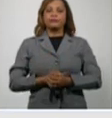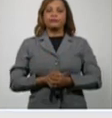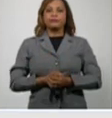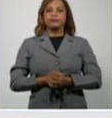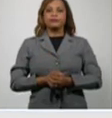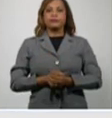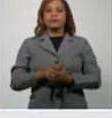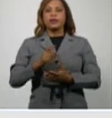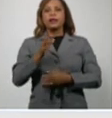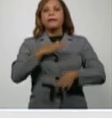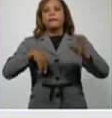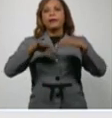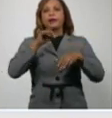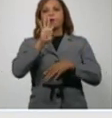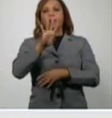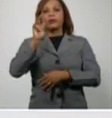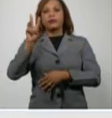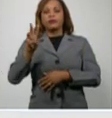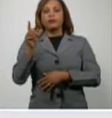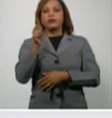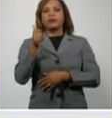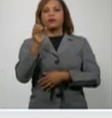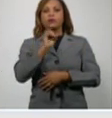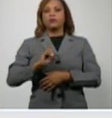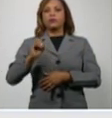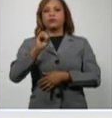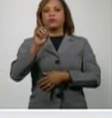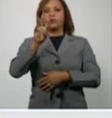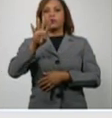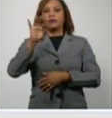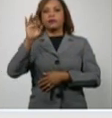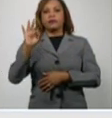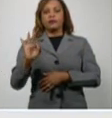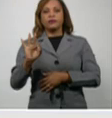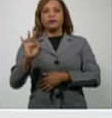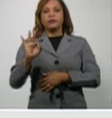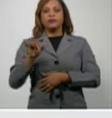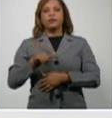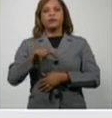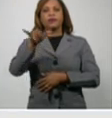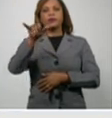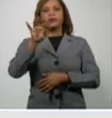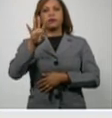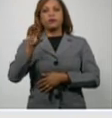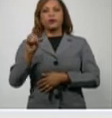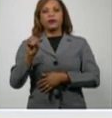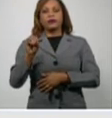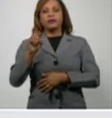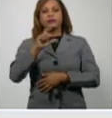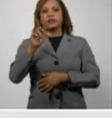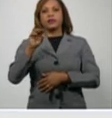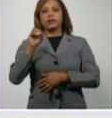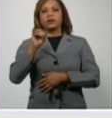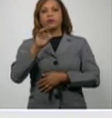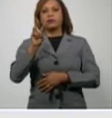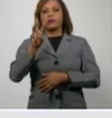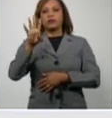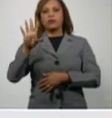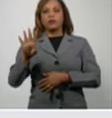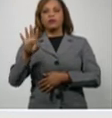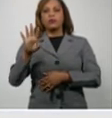Playa con 42, 10 de octubre con 48, Boyeros 40, Cerro 34,